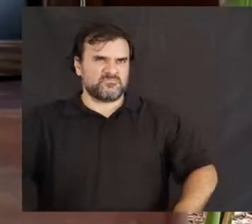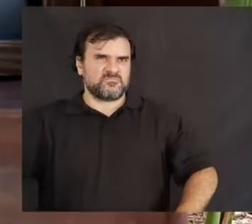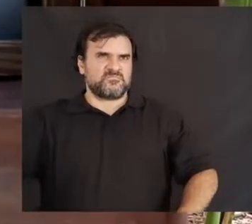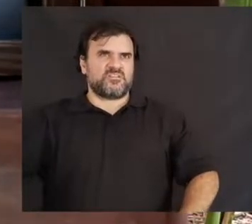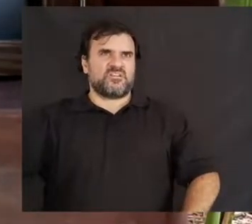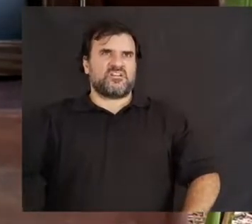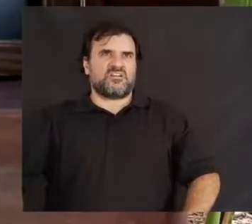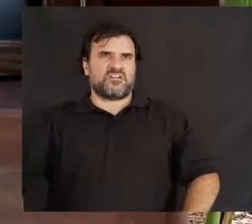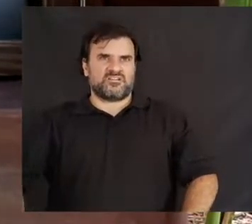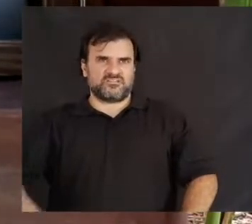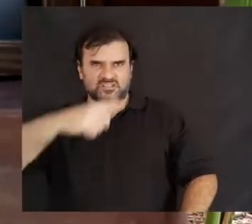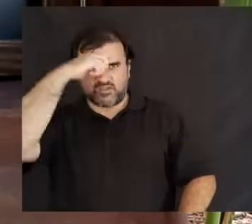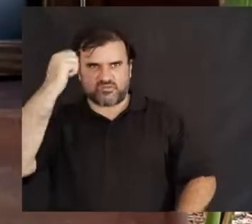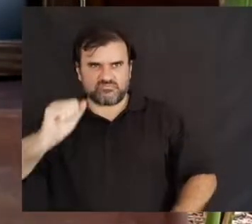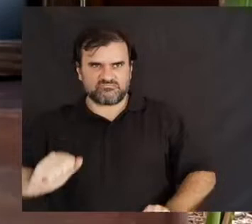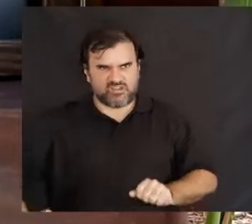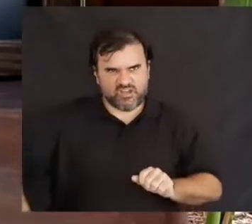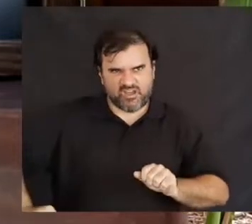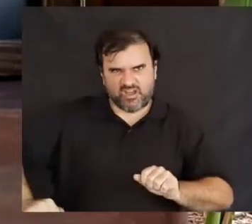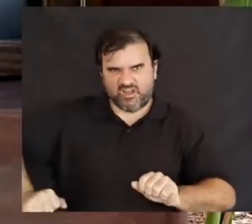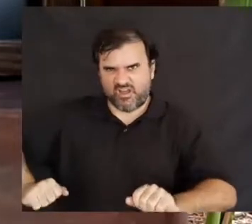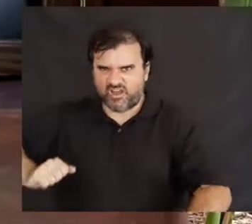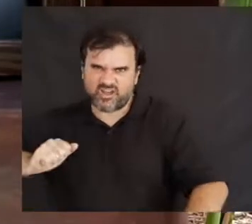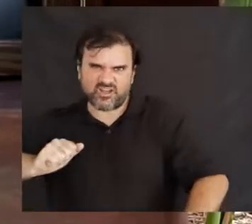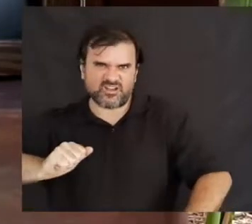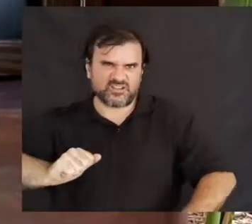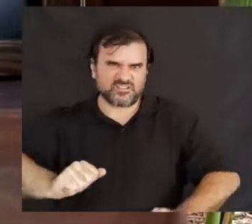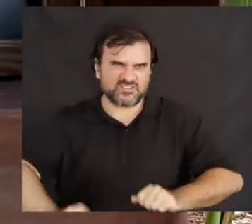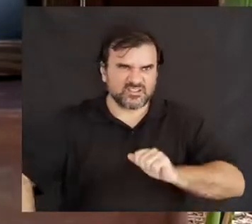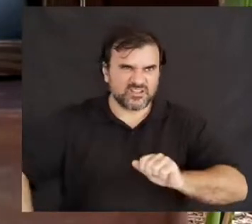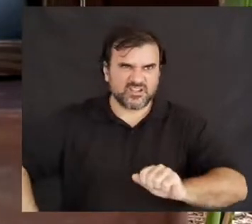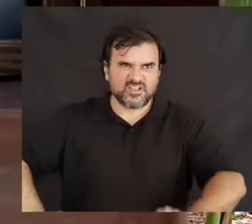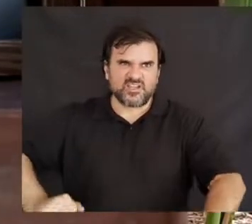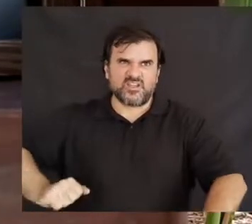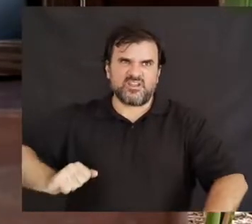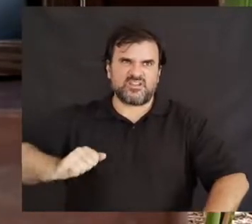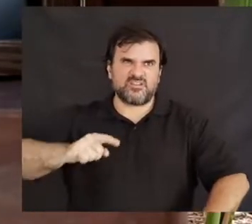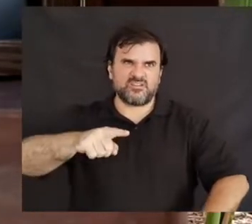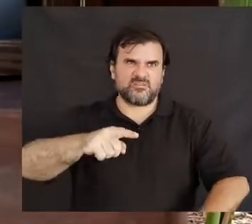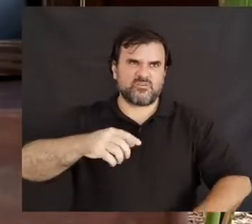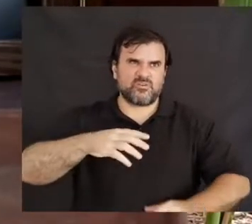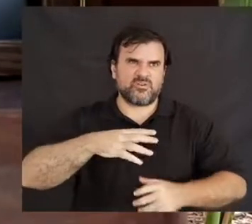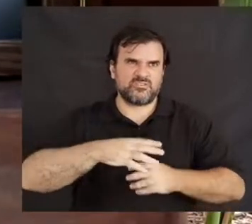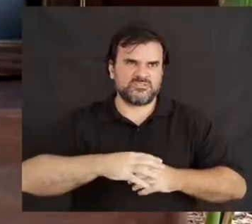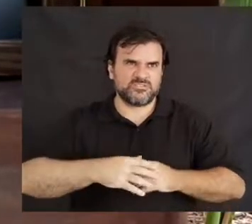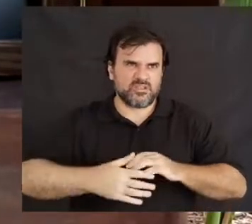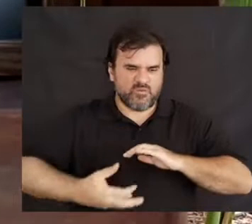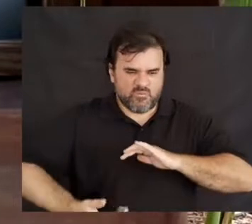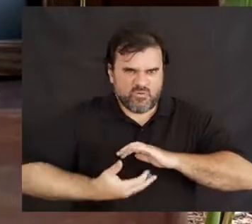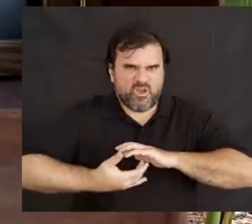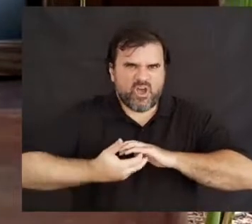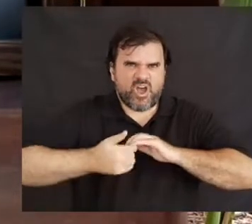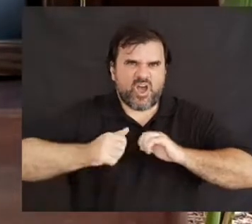aireado, moreno, el andar lento y rítmico. Era Hosco por el color y por su carácter